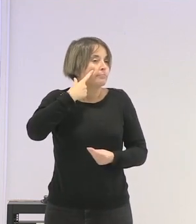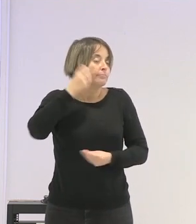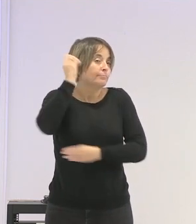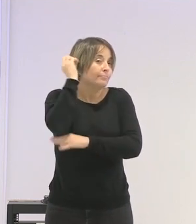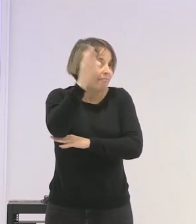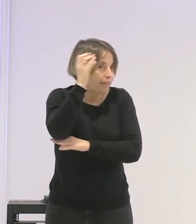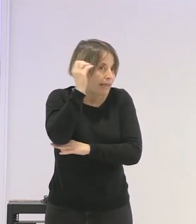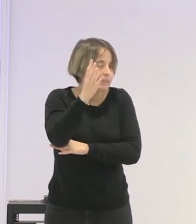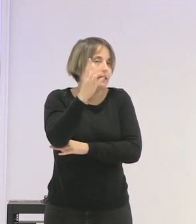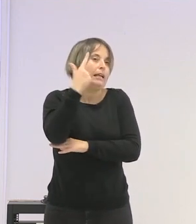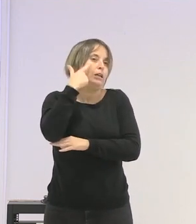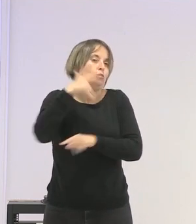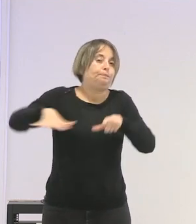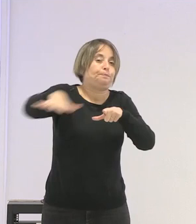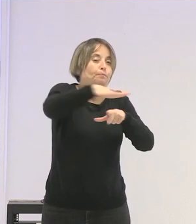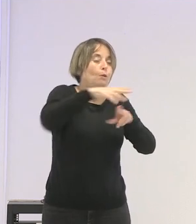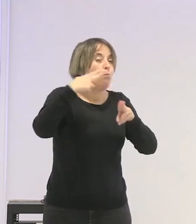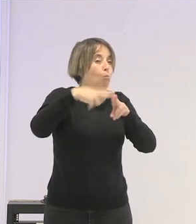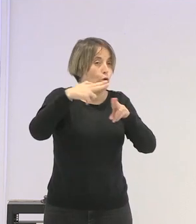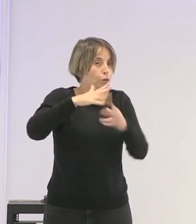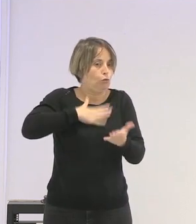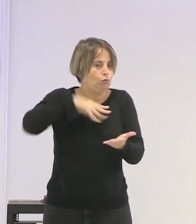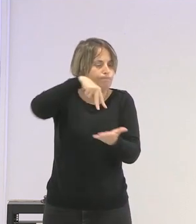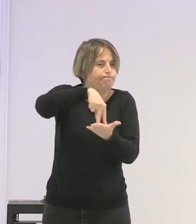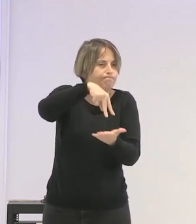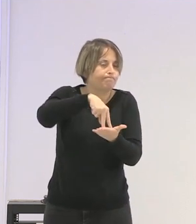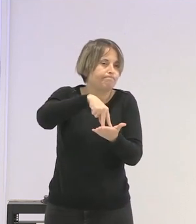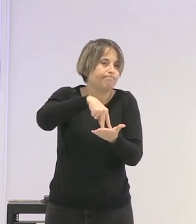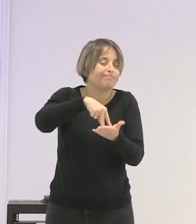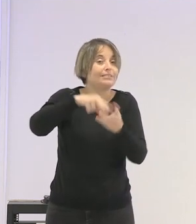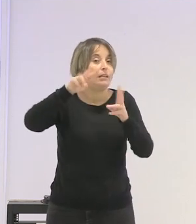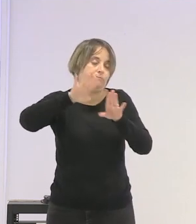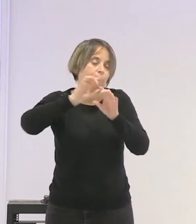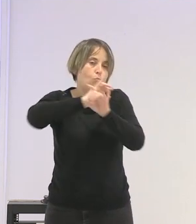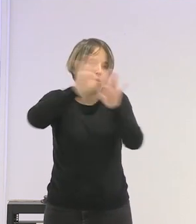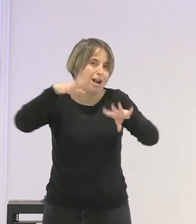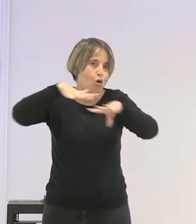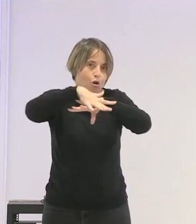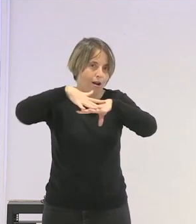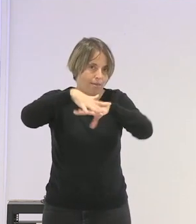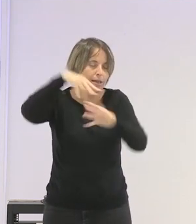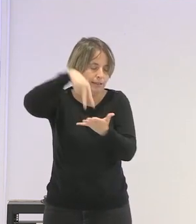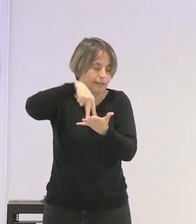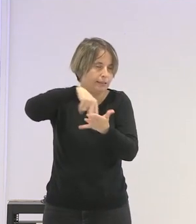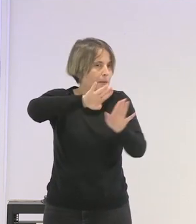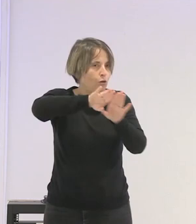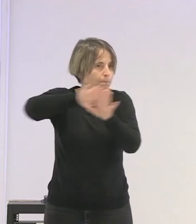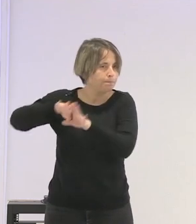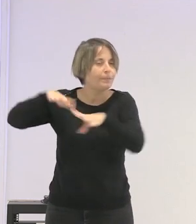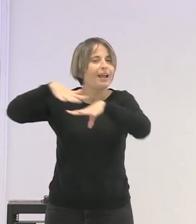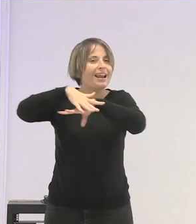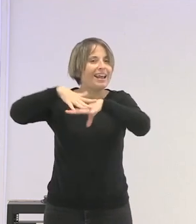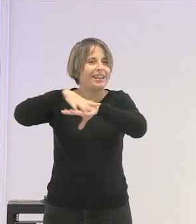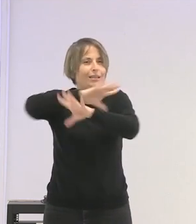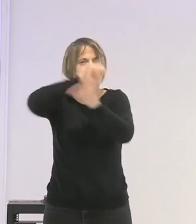espacios políticos en los que estoy, por no hablar de las redes, que evidentemente ahí sí está muy presente, pero no creo que las redes sean